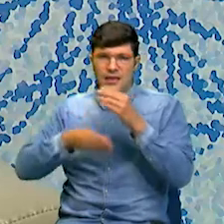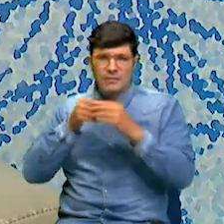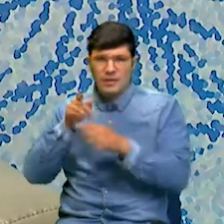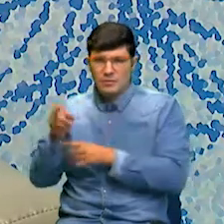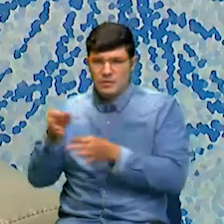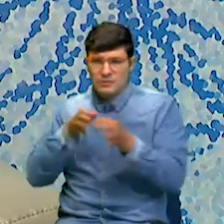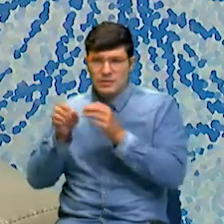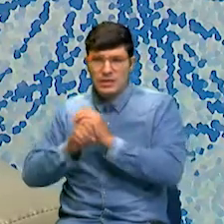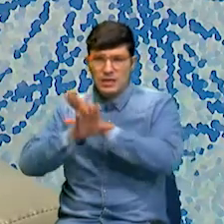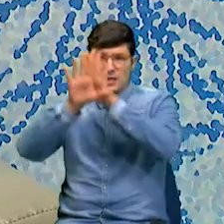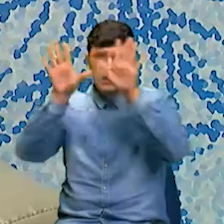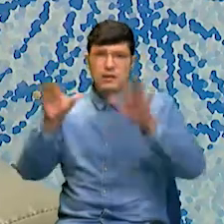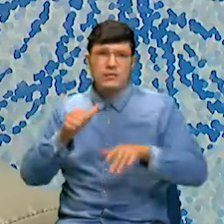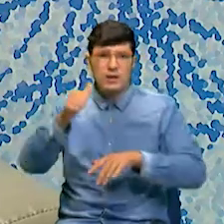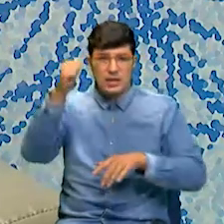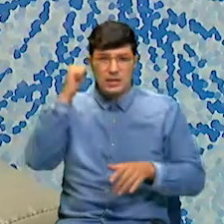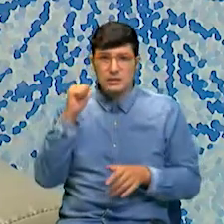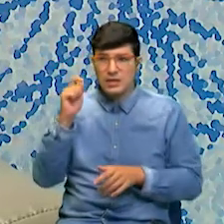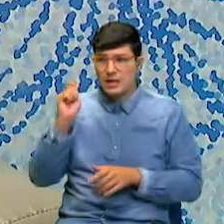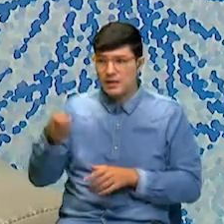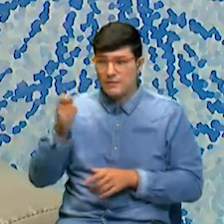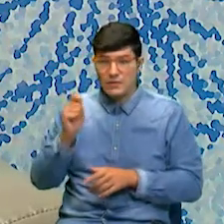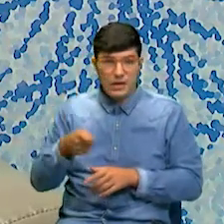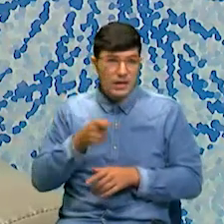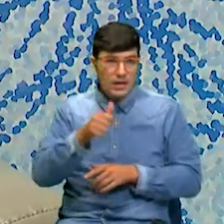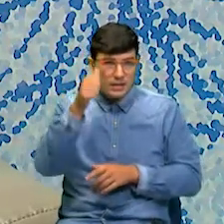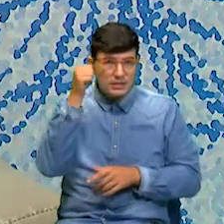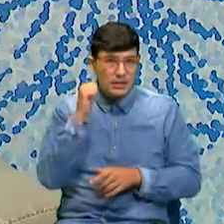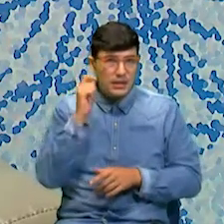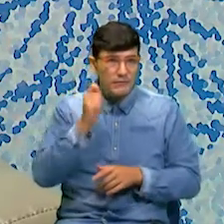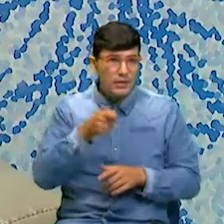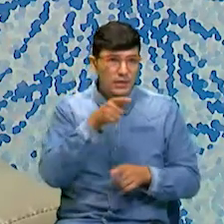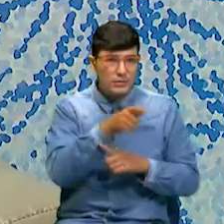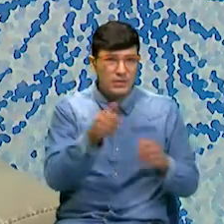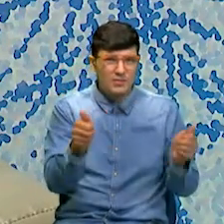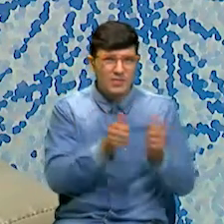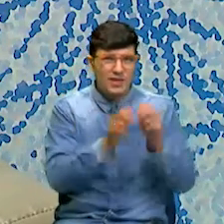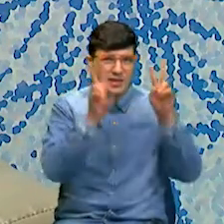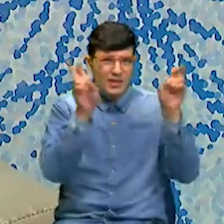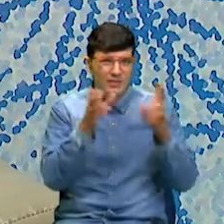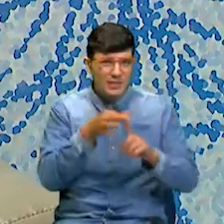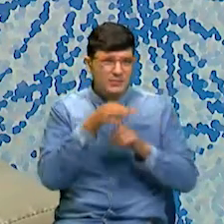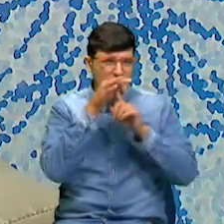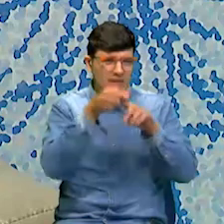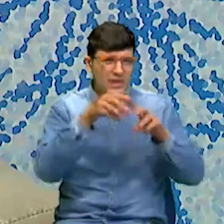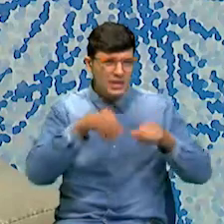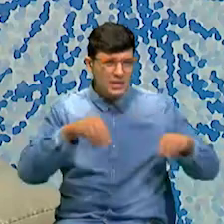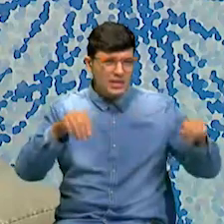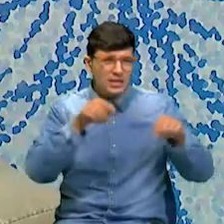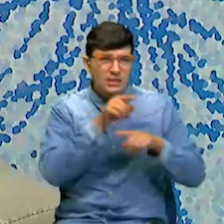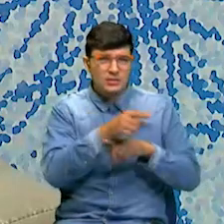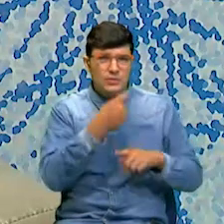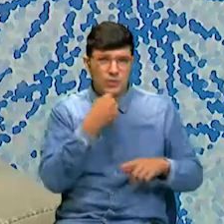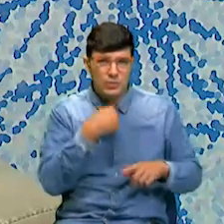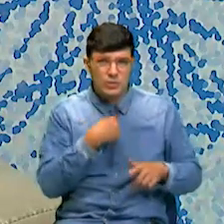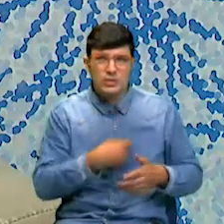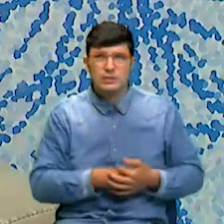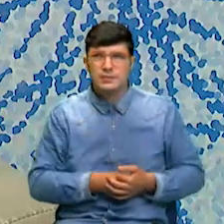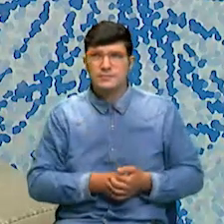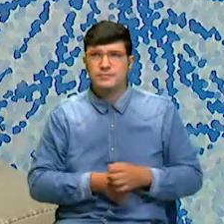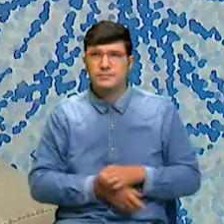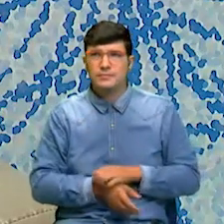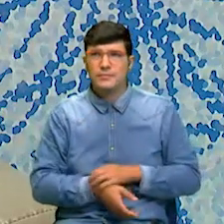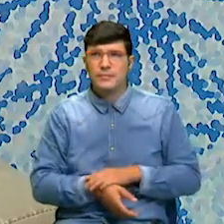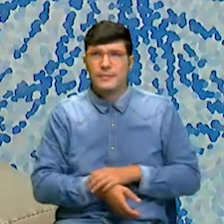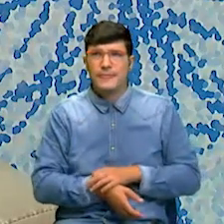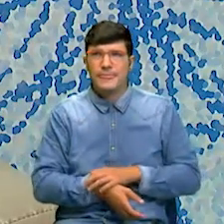y es que ayer la abogada que nos estaba acompañando es especialista en los temas de tierras y todo esto, y ella me decía que